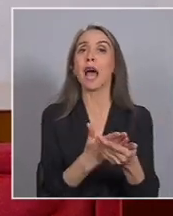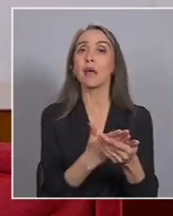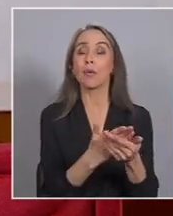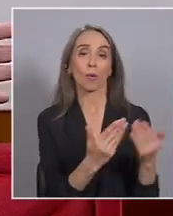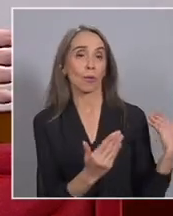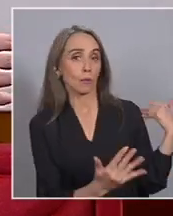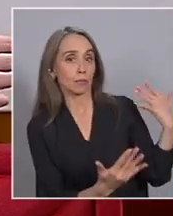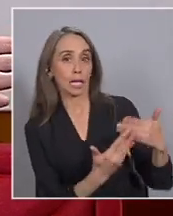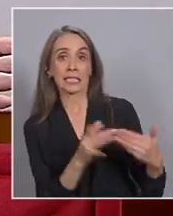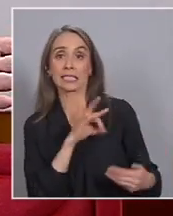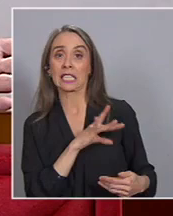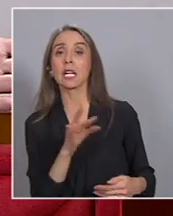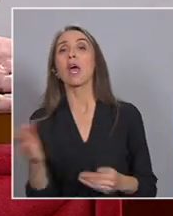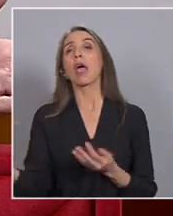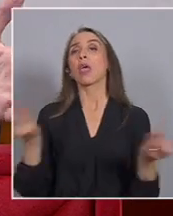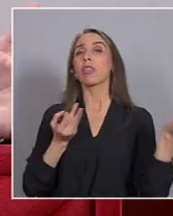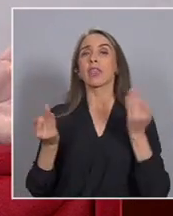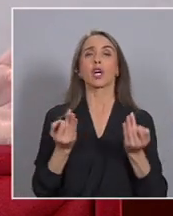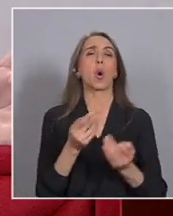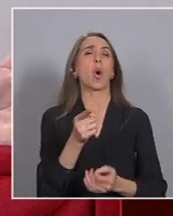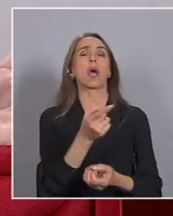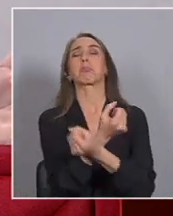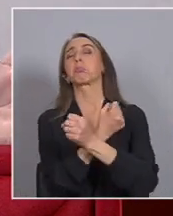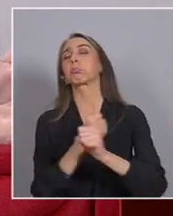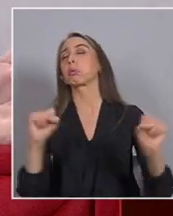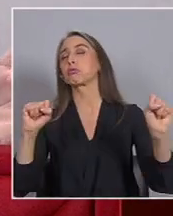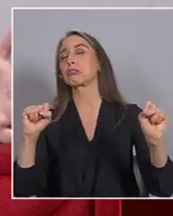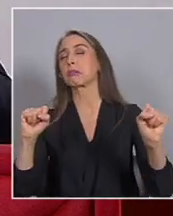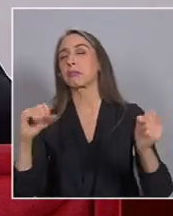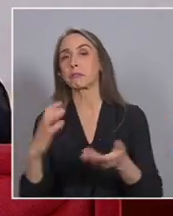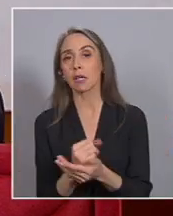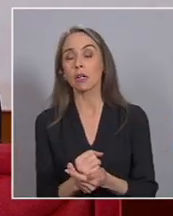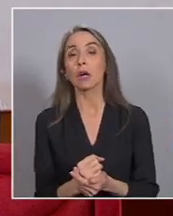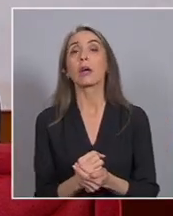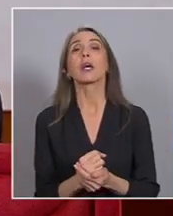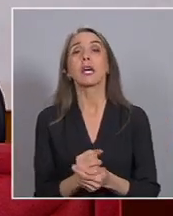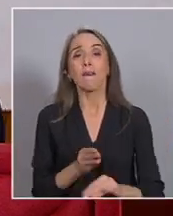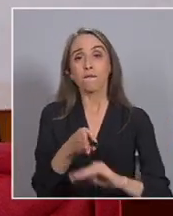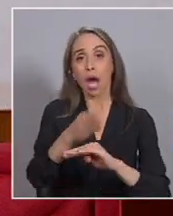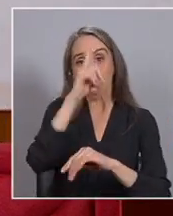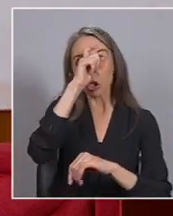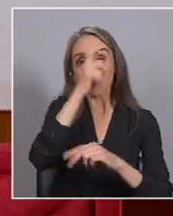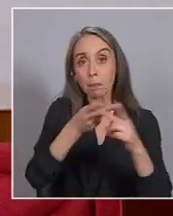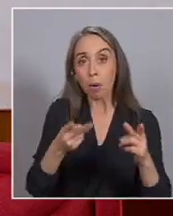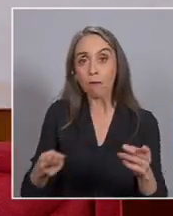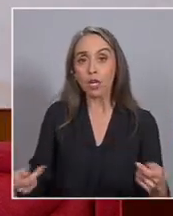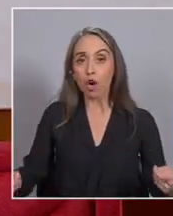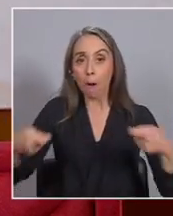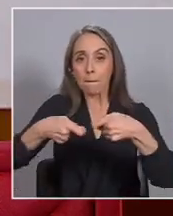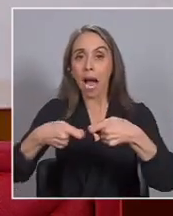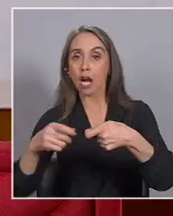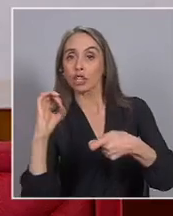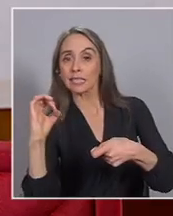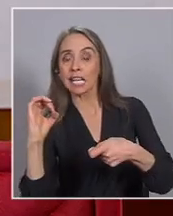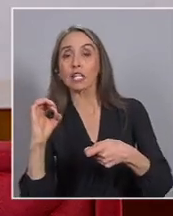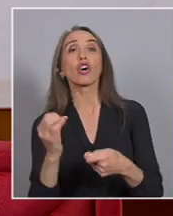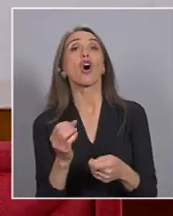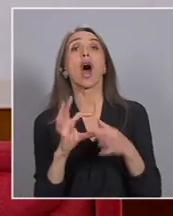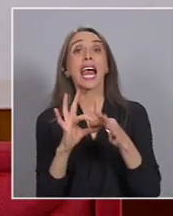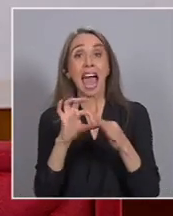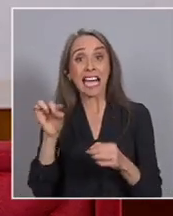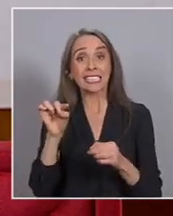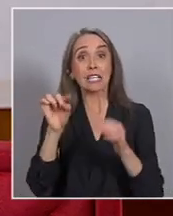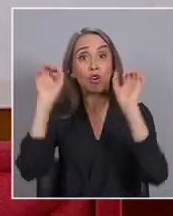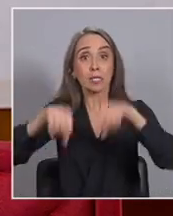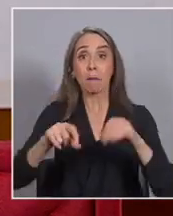que nos dijeron que era imposible: el copago cero. Y gracias a esta medida, la salud pública hoy es gratuita para todas